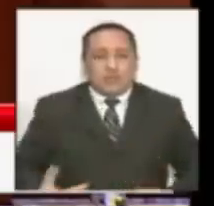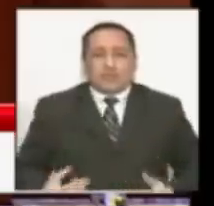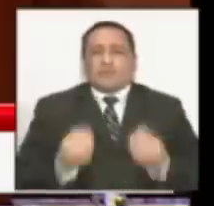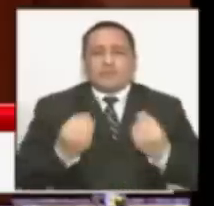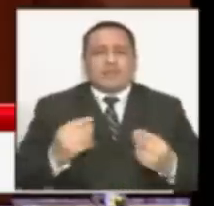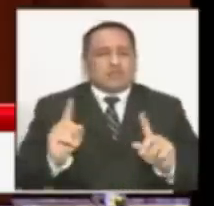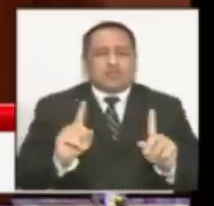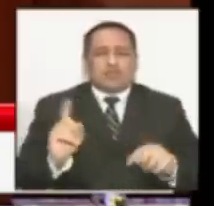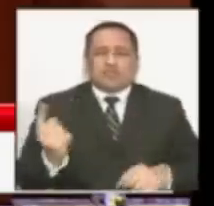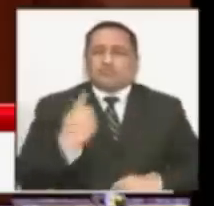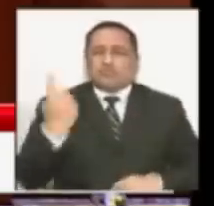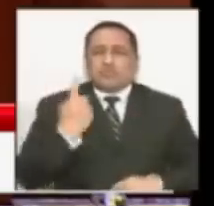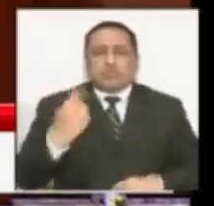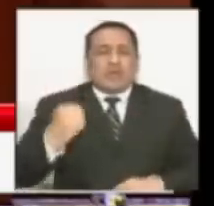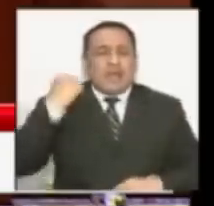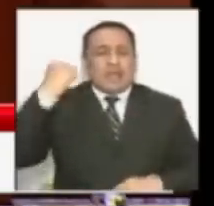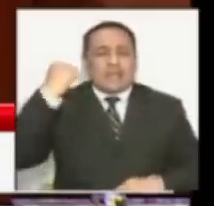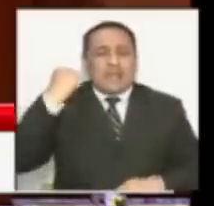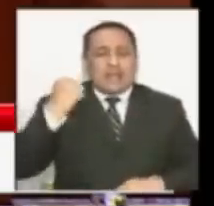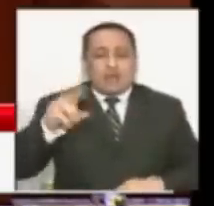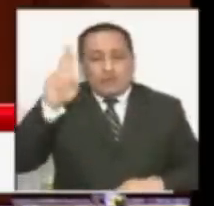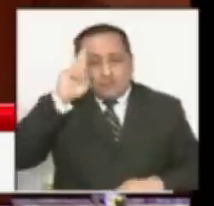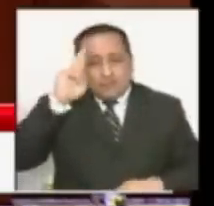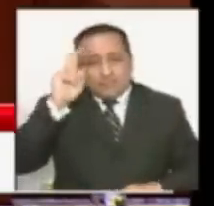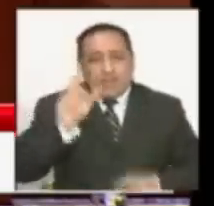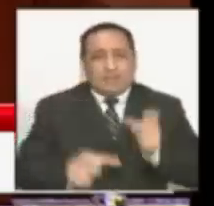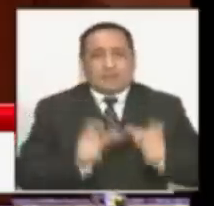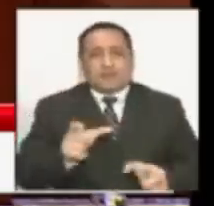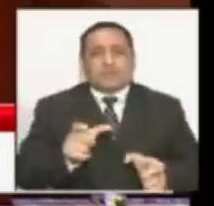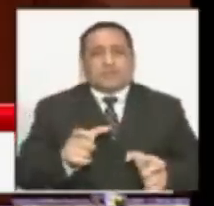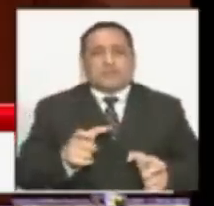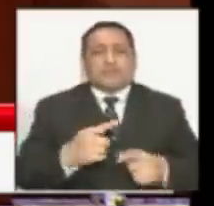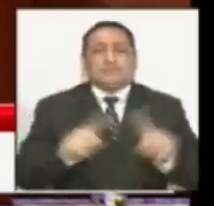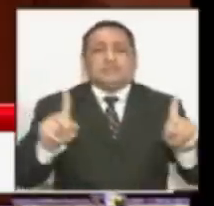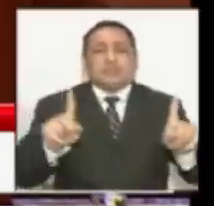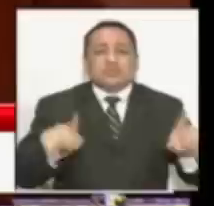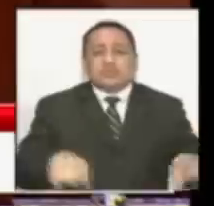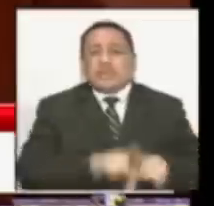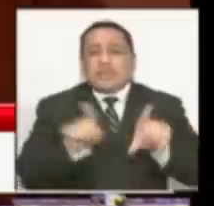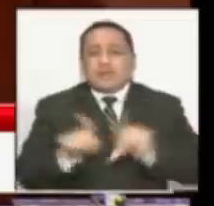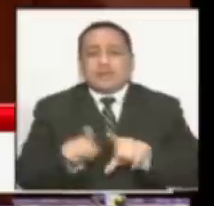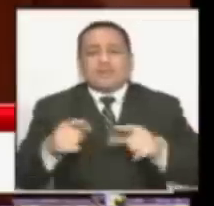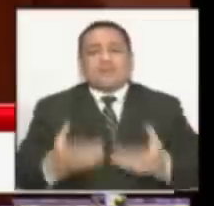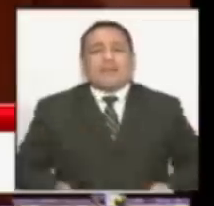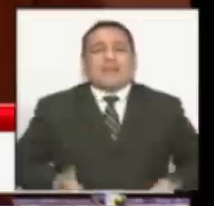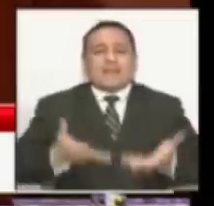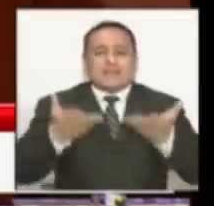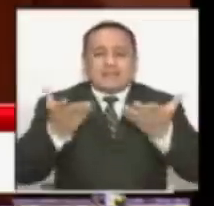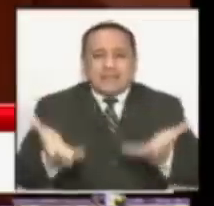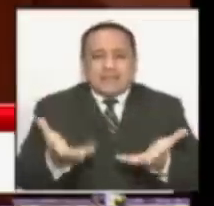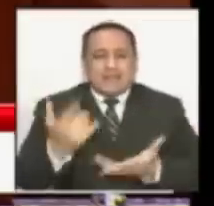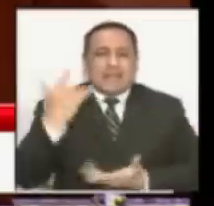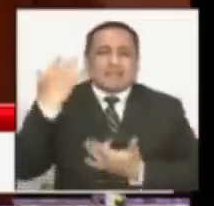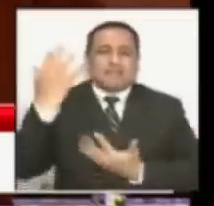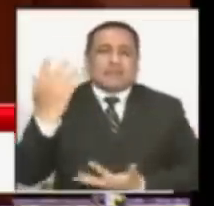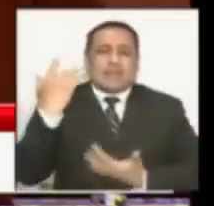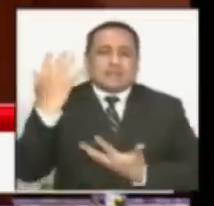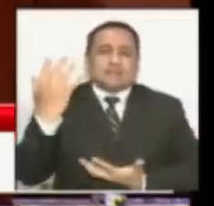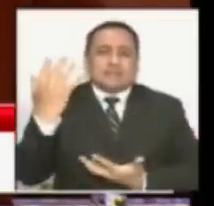para no solo ganarnos la confianza de la ciudadanía, sino también para devolverle la